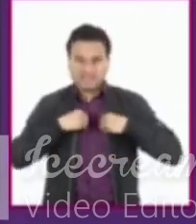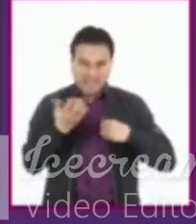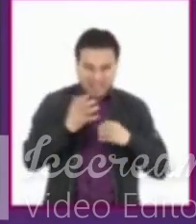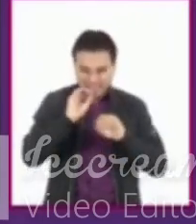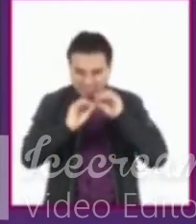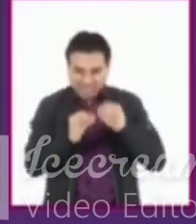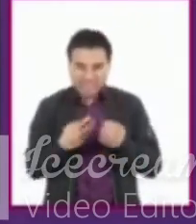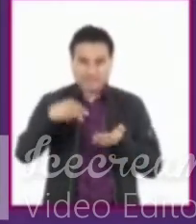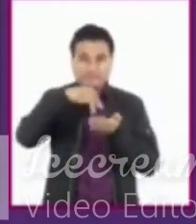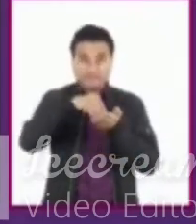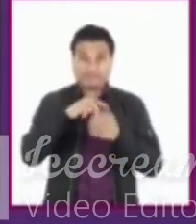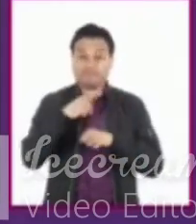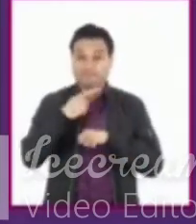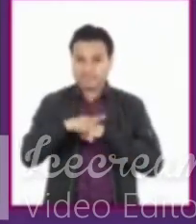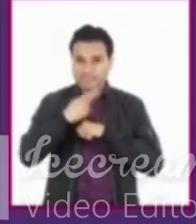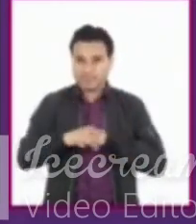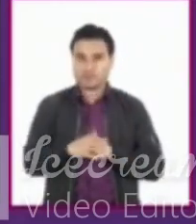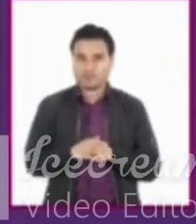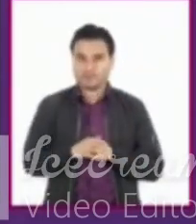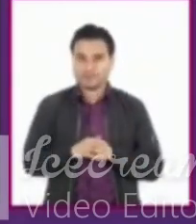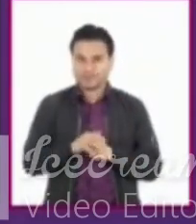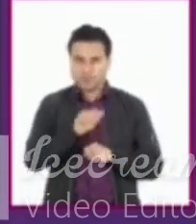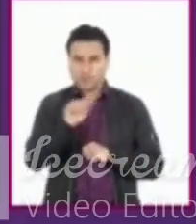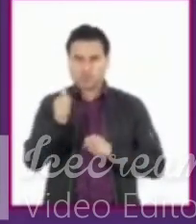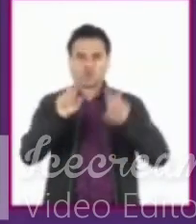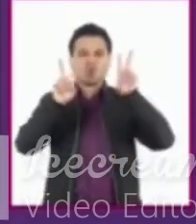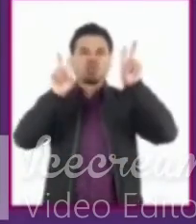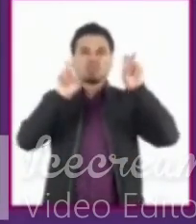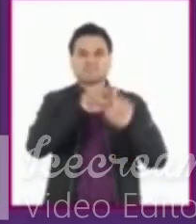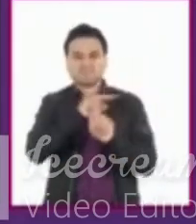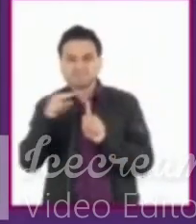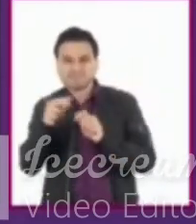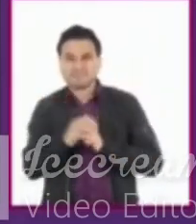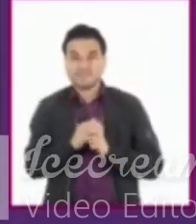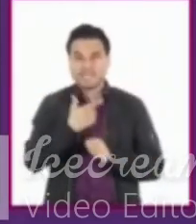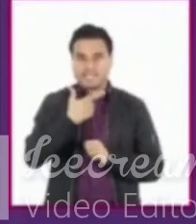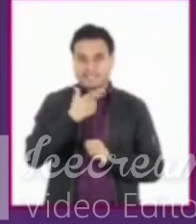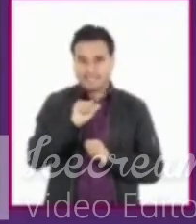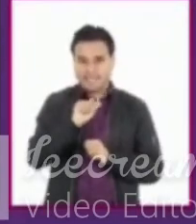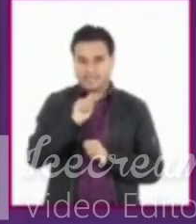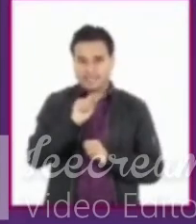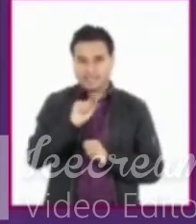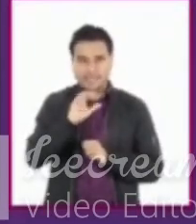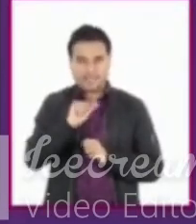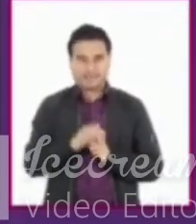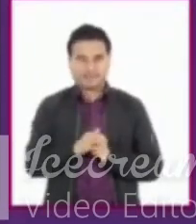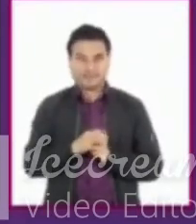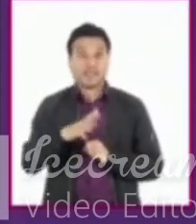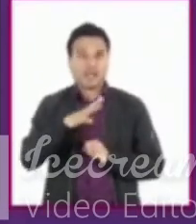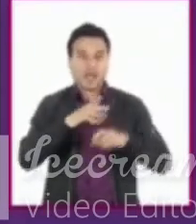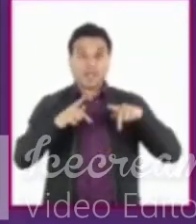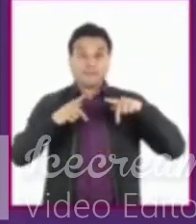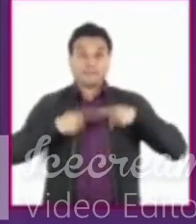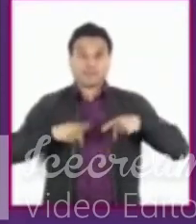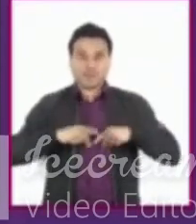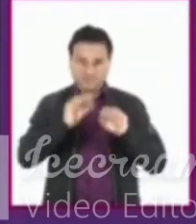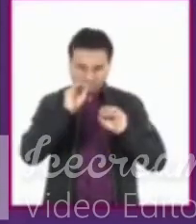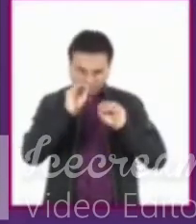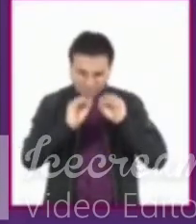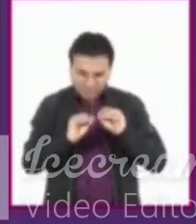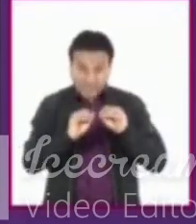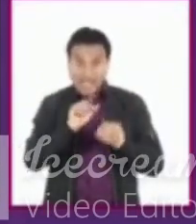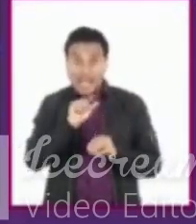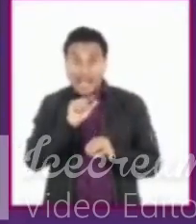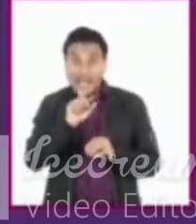humana. Otra aproximación a este tema es Gattaca, que plantea un futuro en el que se crean seres humanos perfectos por medio de la